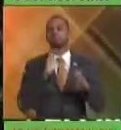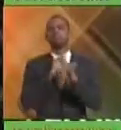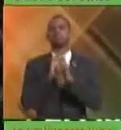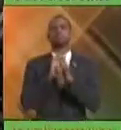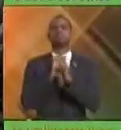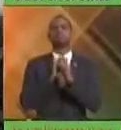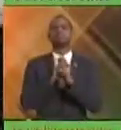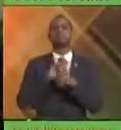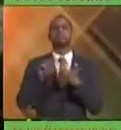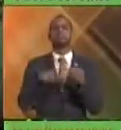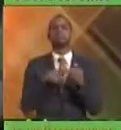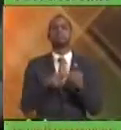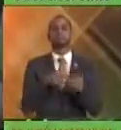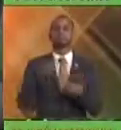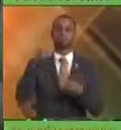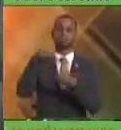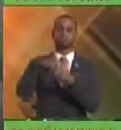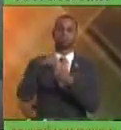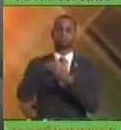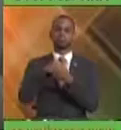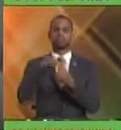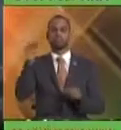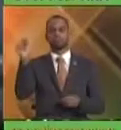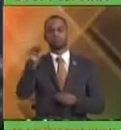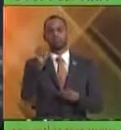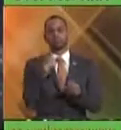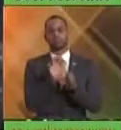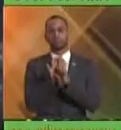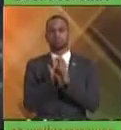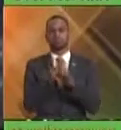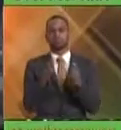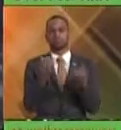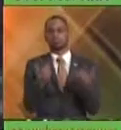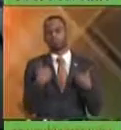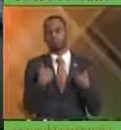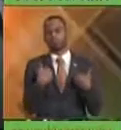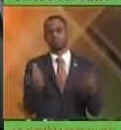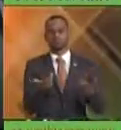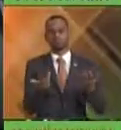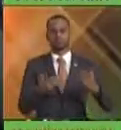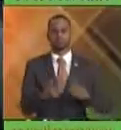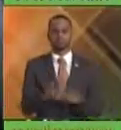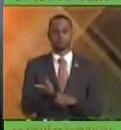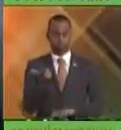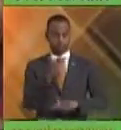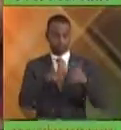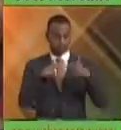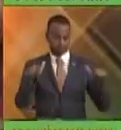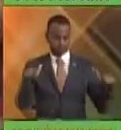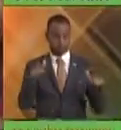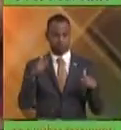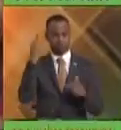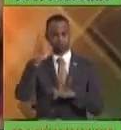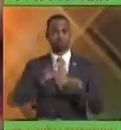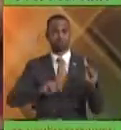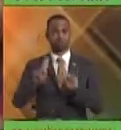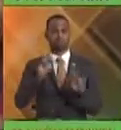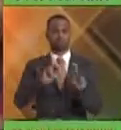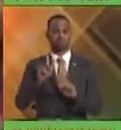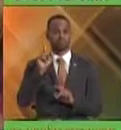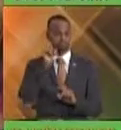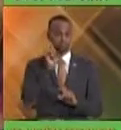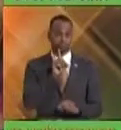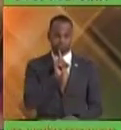casos como bancos bancos que tienen por ejemplo ahora el lenguaje de señas para personas